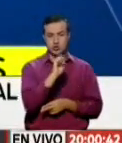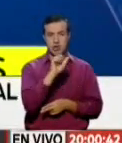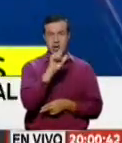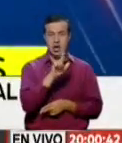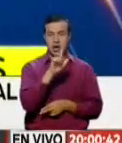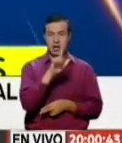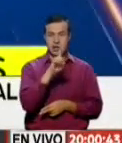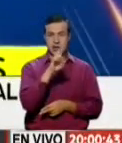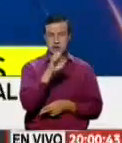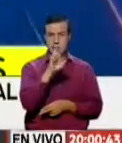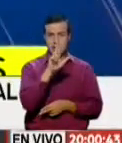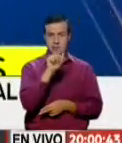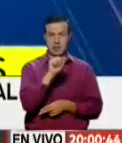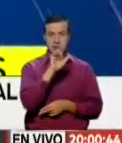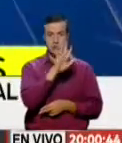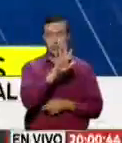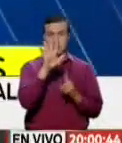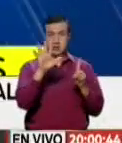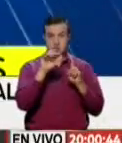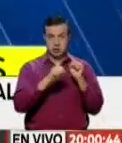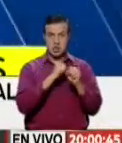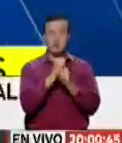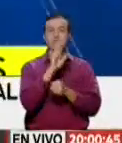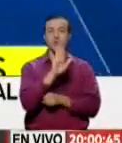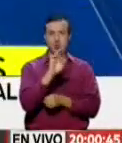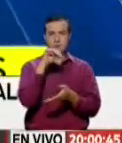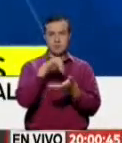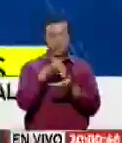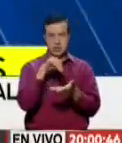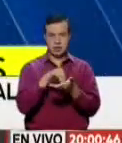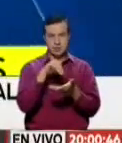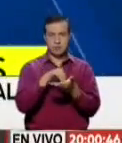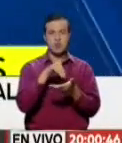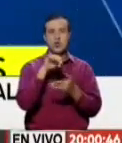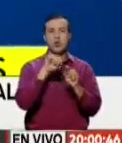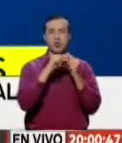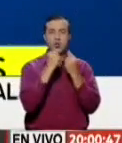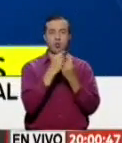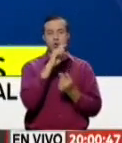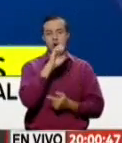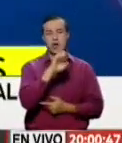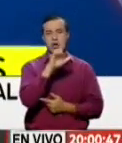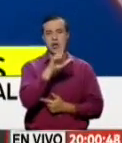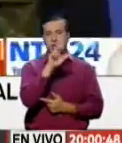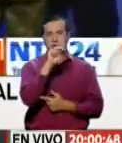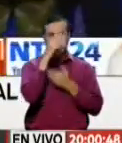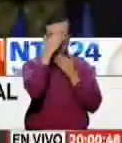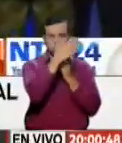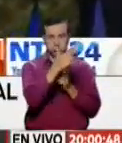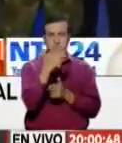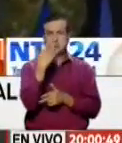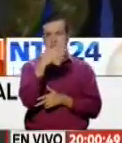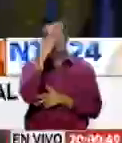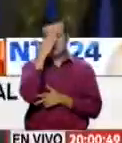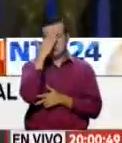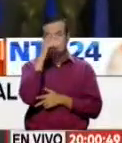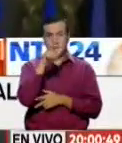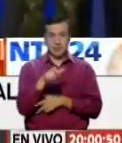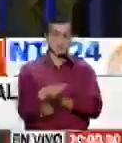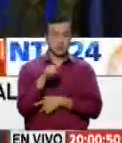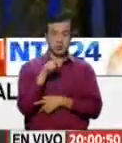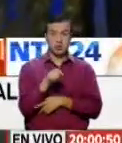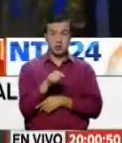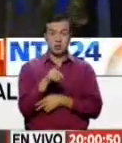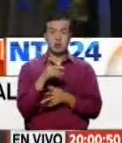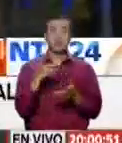Rojas Rodríguez, de 56 años, era miembro desde hace 25 años del Ejército de Liberación Nacional. De José Aldemar Rojas